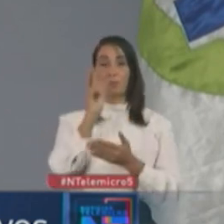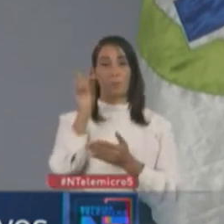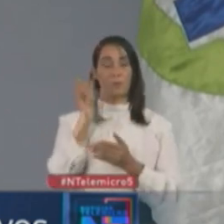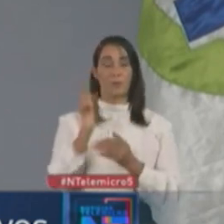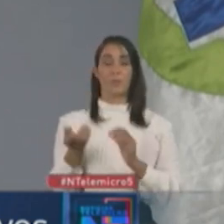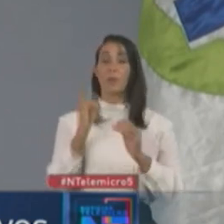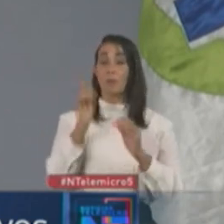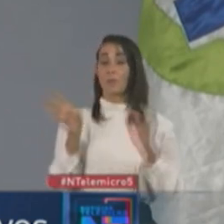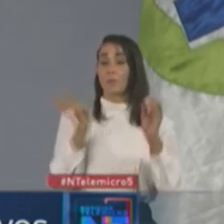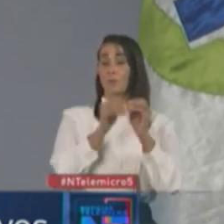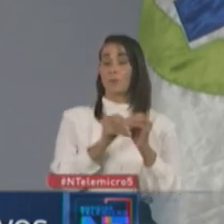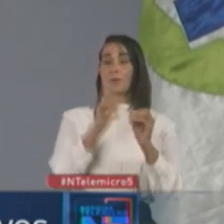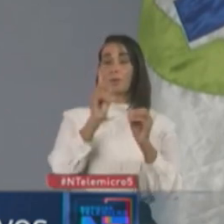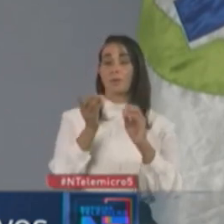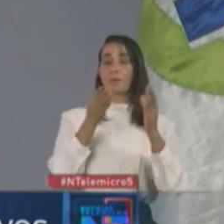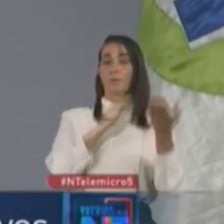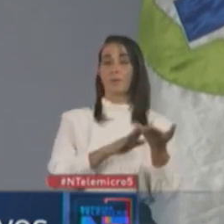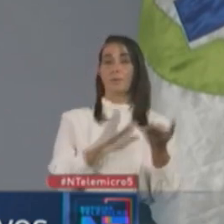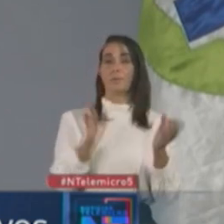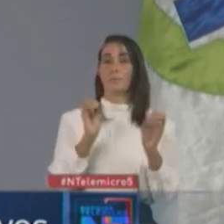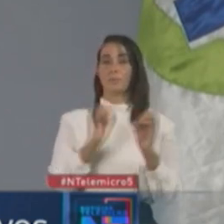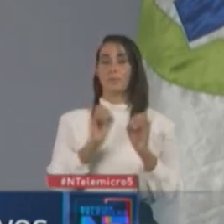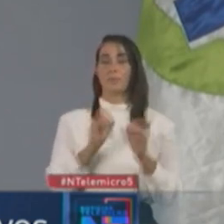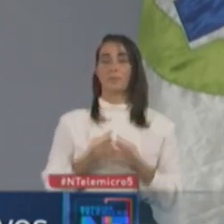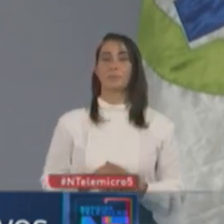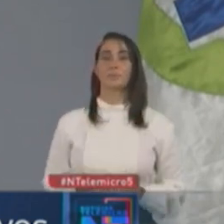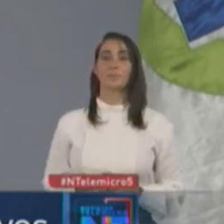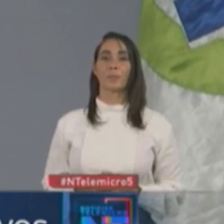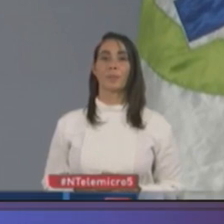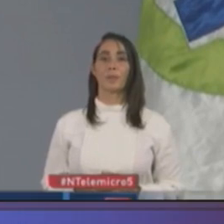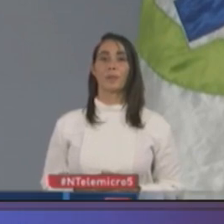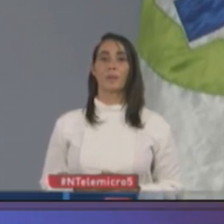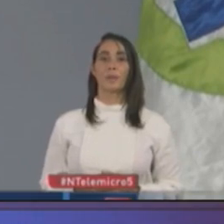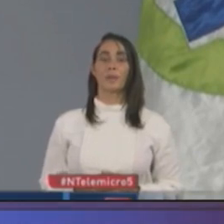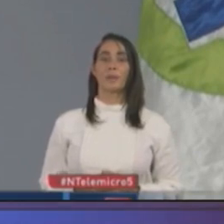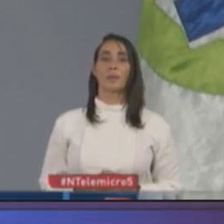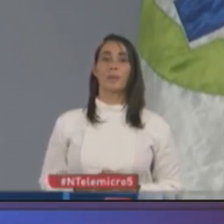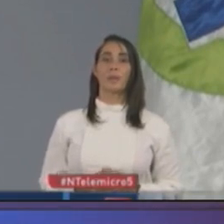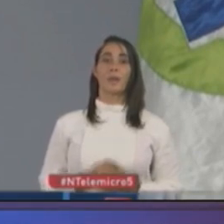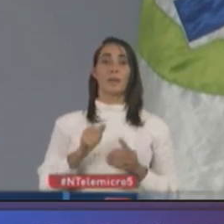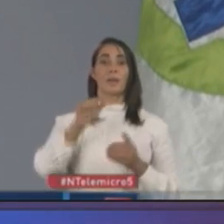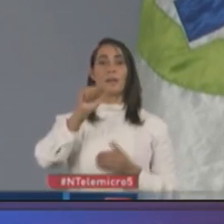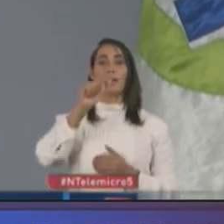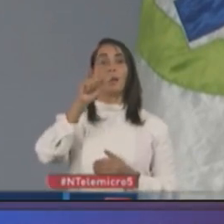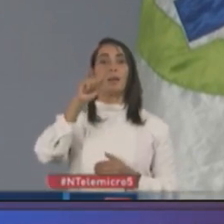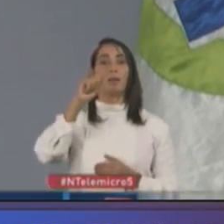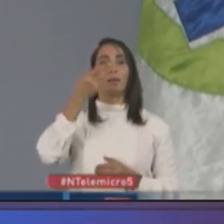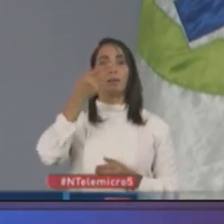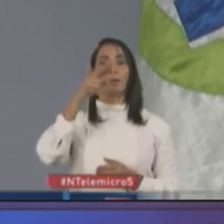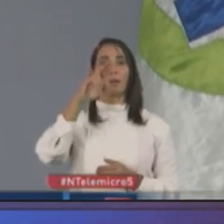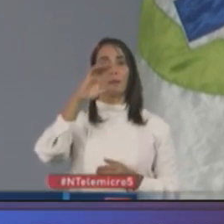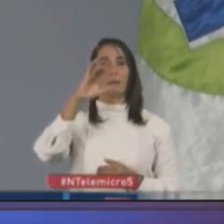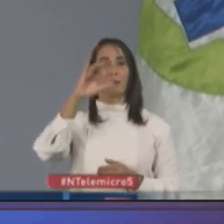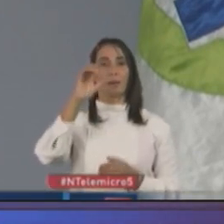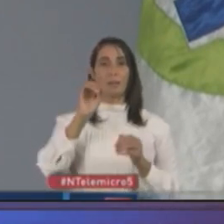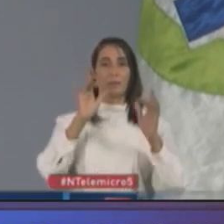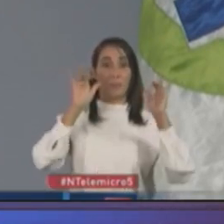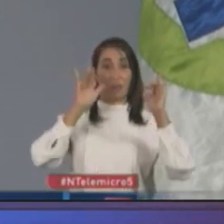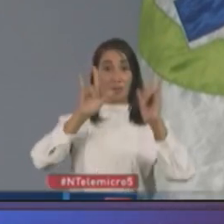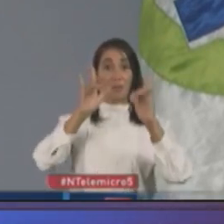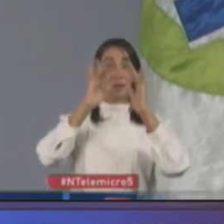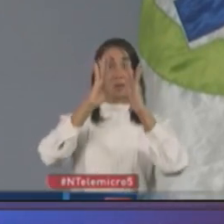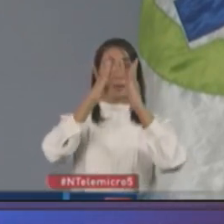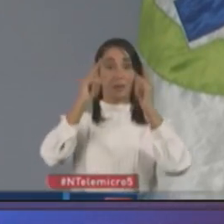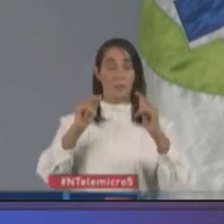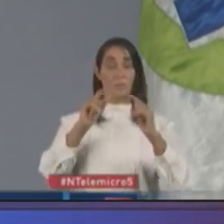1 recuperado, 0 fallecimiento. La Alta Gracia, 9 casos nuevos,